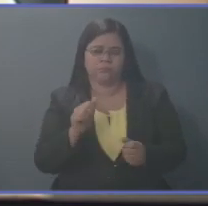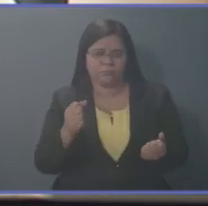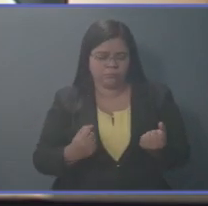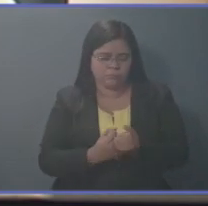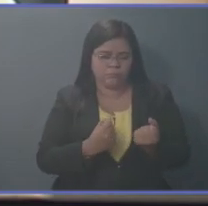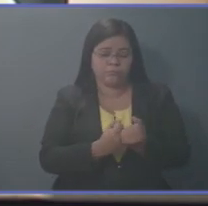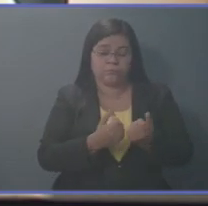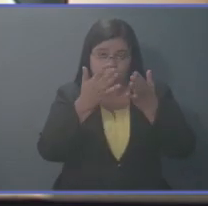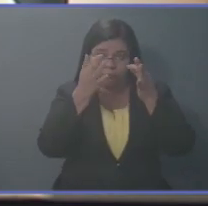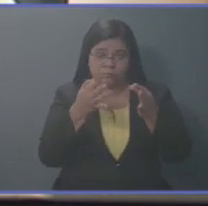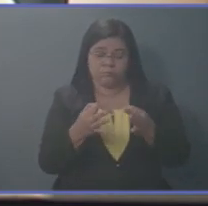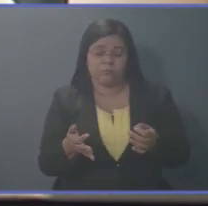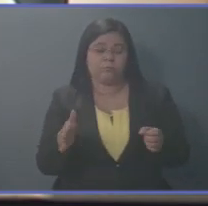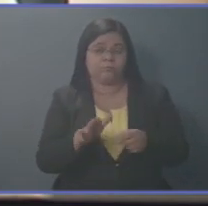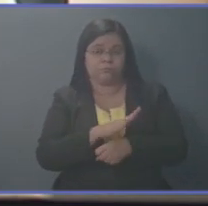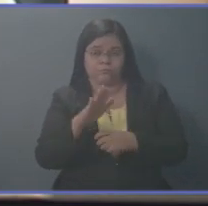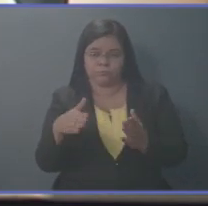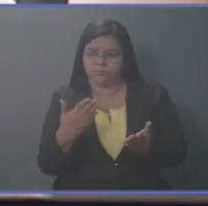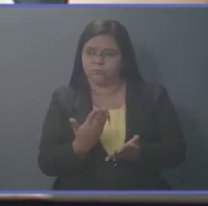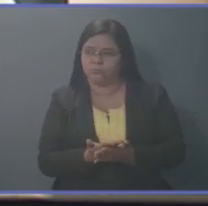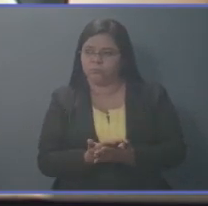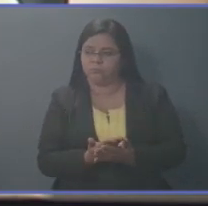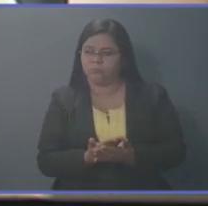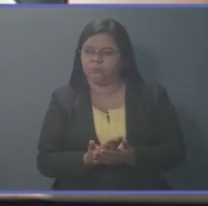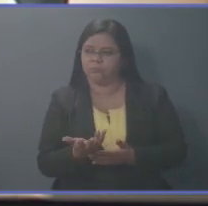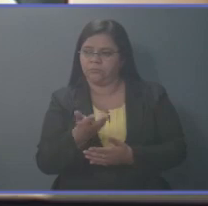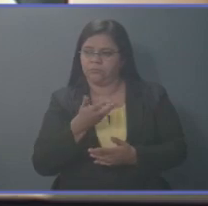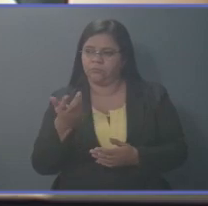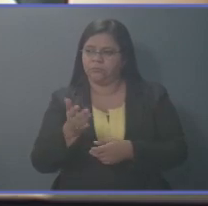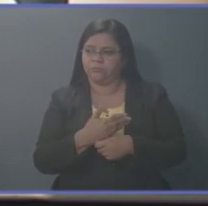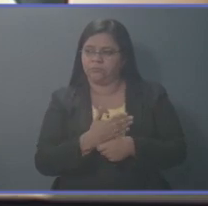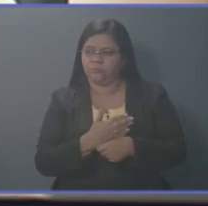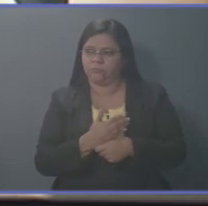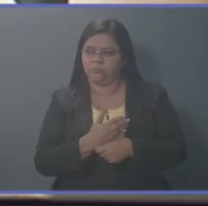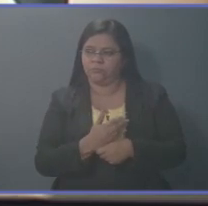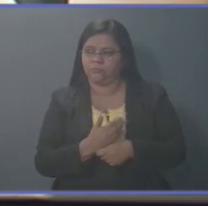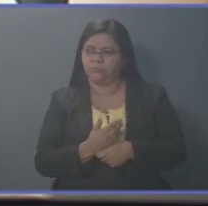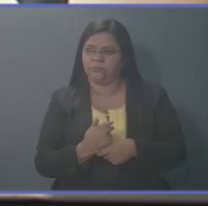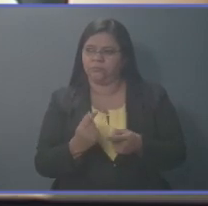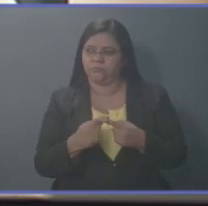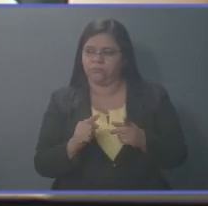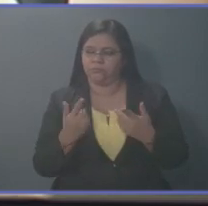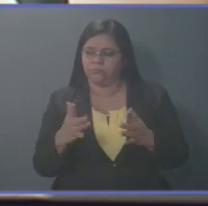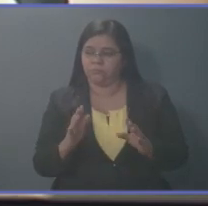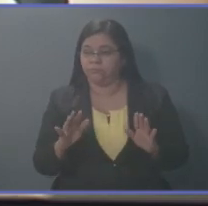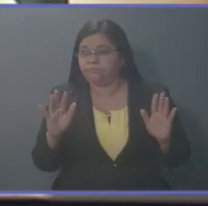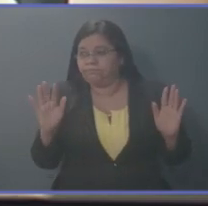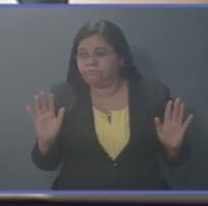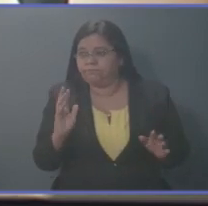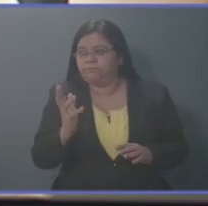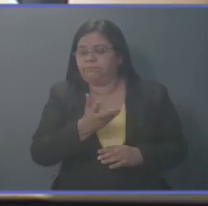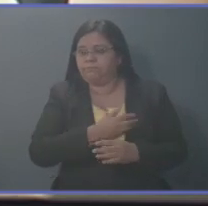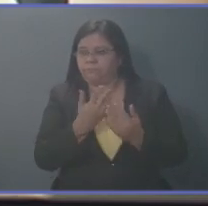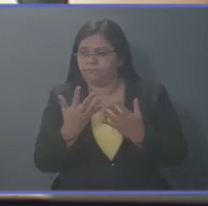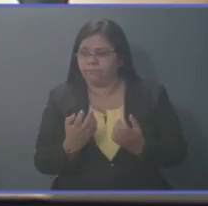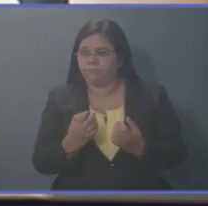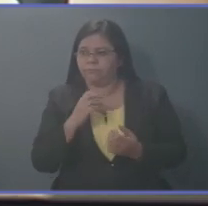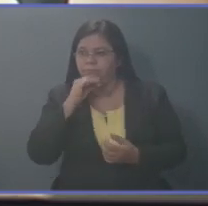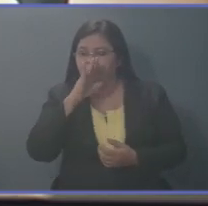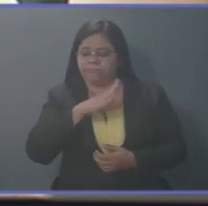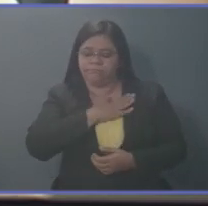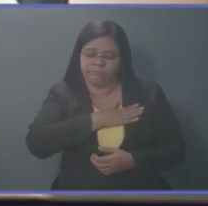disposiciones transitorias vayan por el apoyo de todos los grupos parlamentarios y que, bueno, sumar el tema